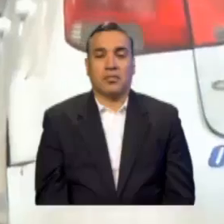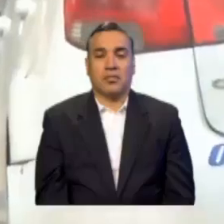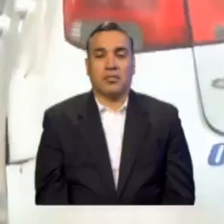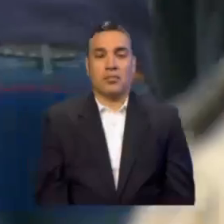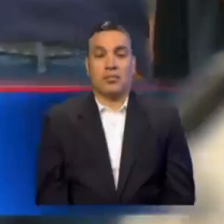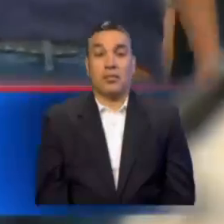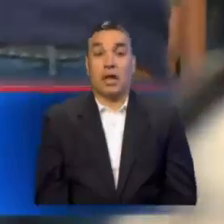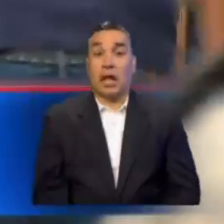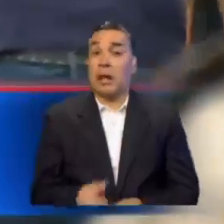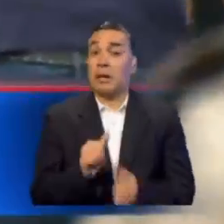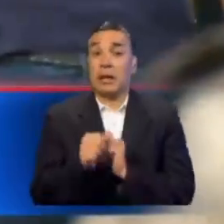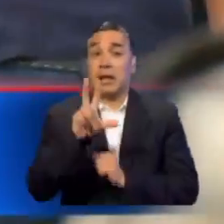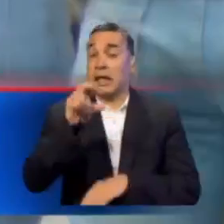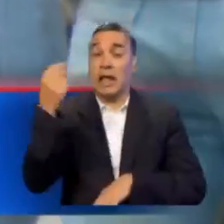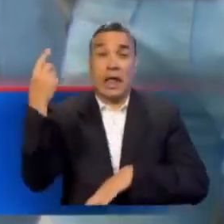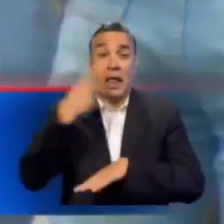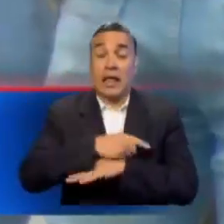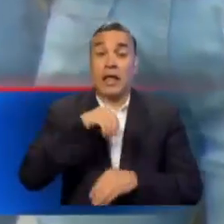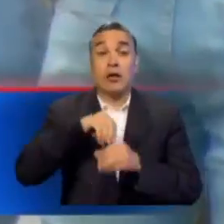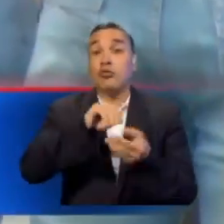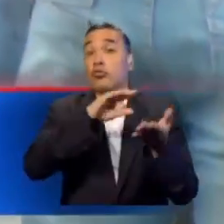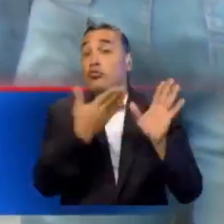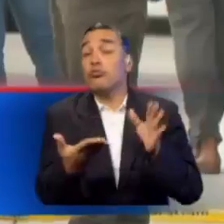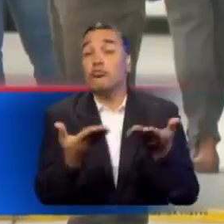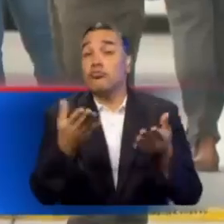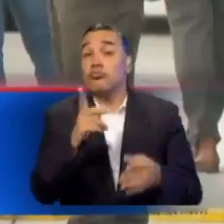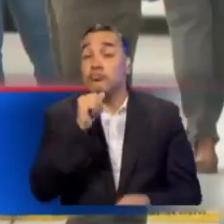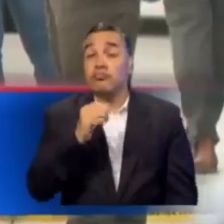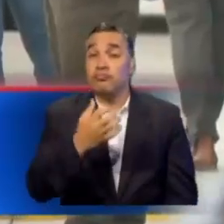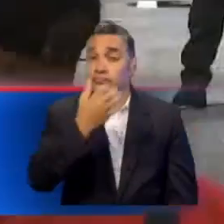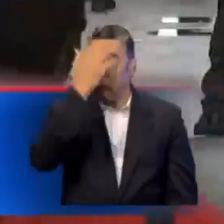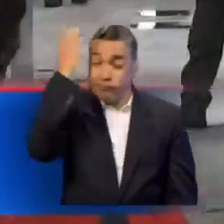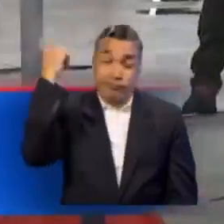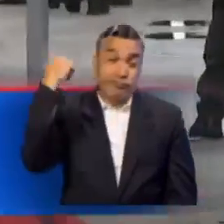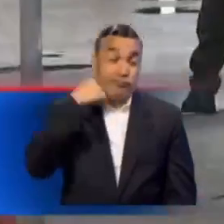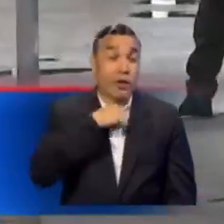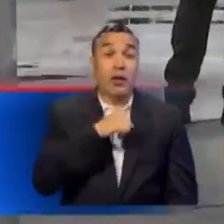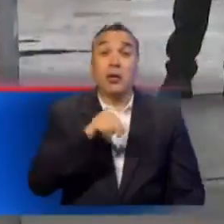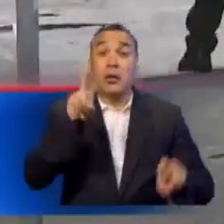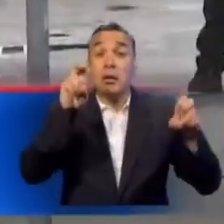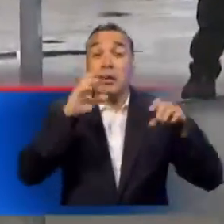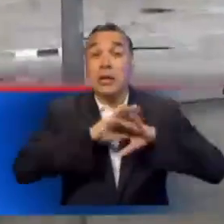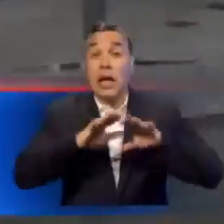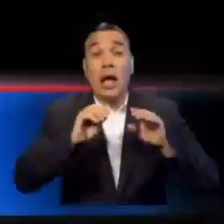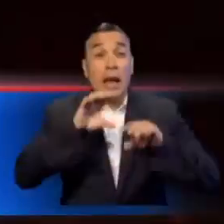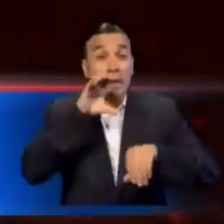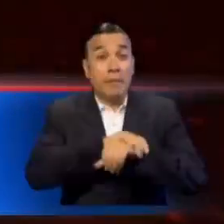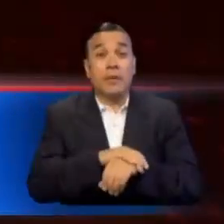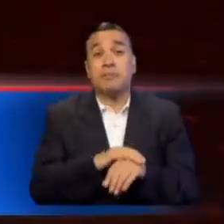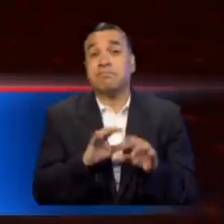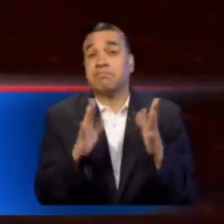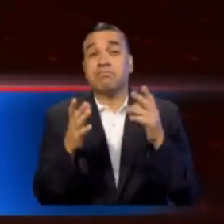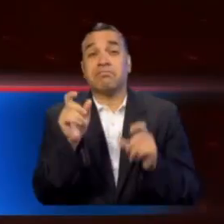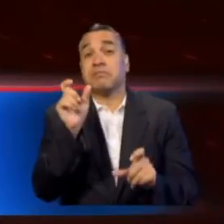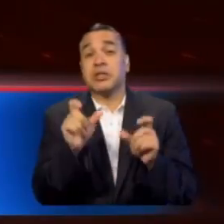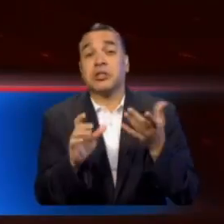Han transcurrido más de 30 días por el asesinato de Efraín Ruales y por el caso no existen detenidos.